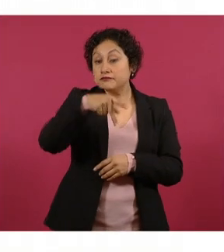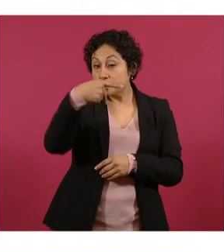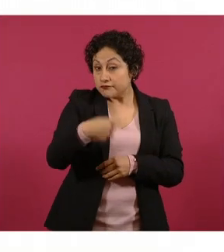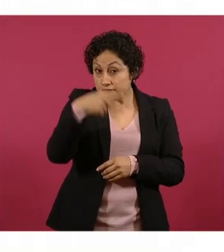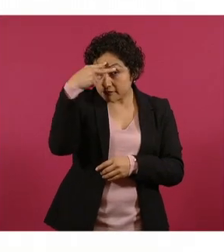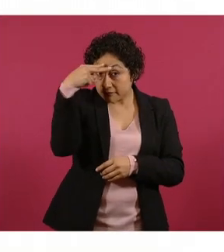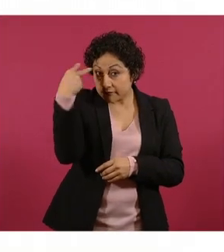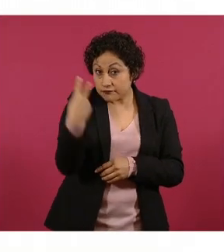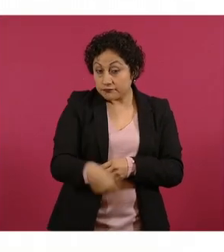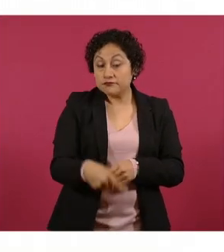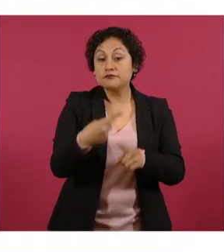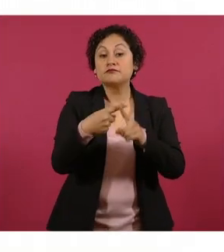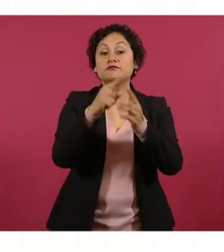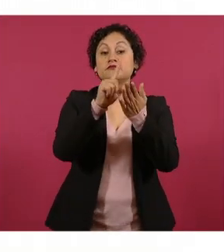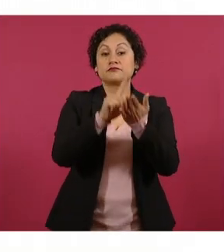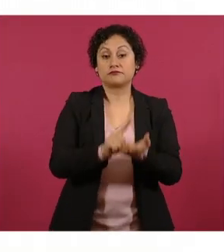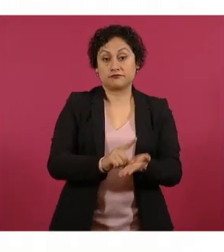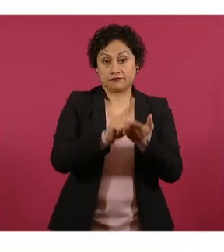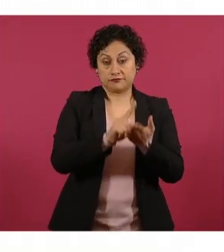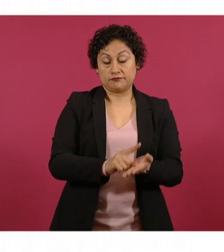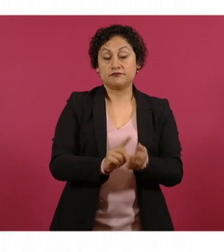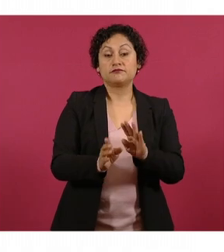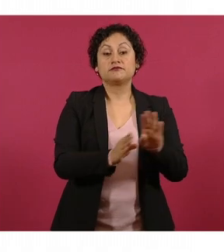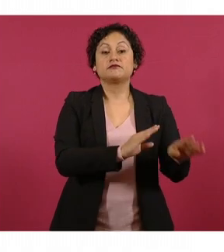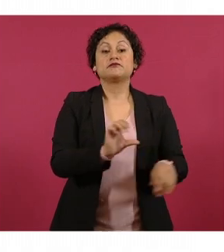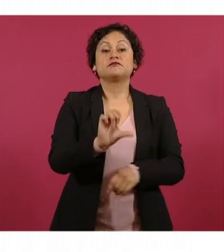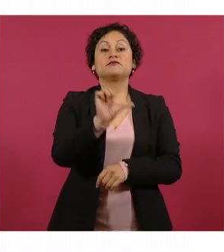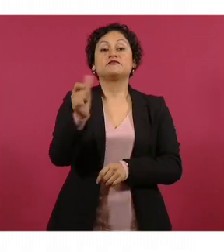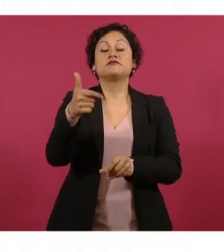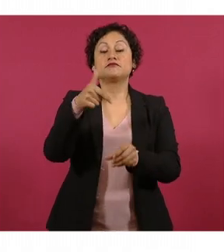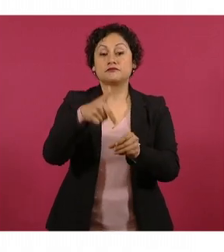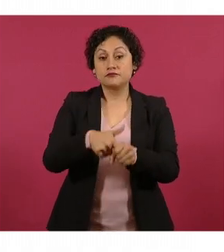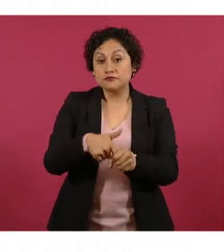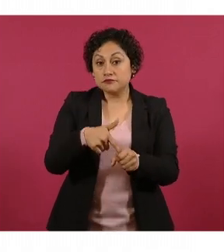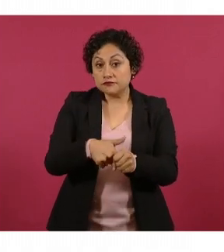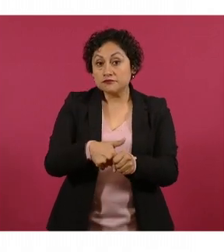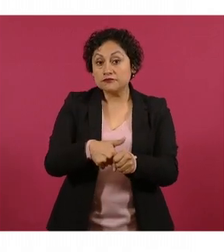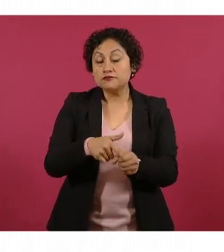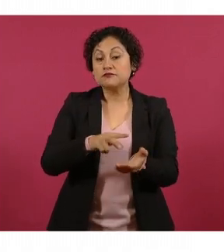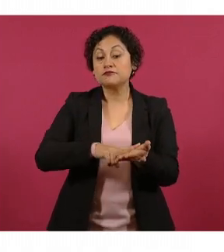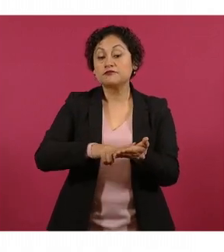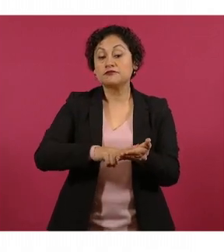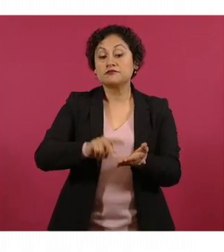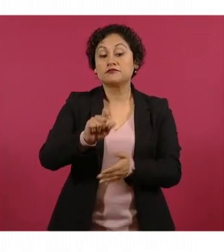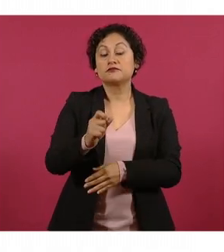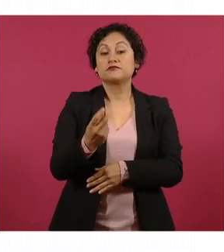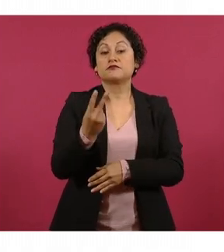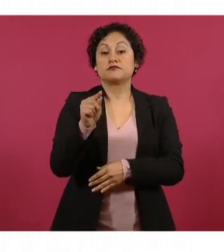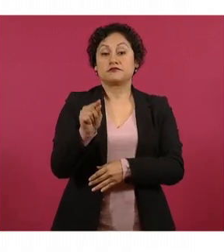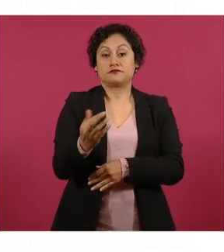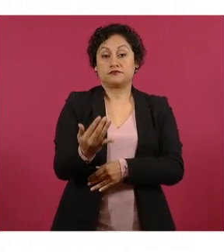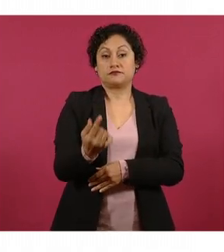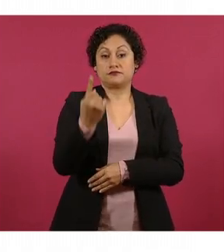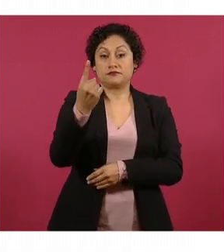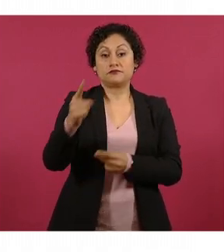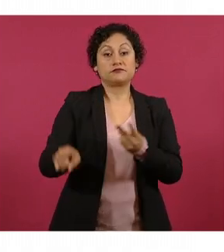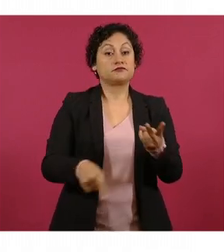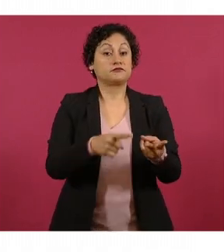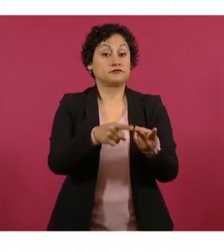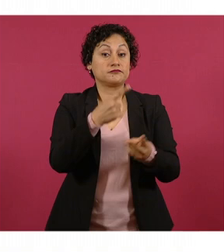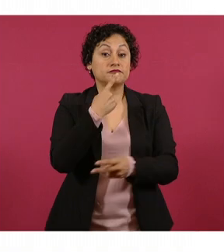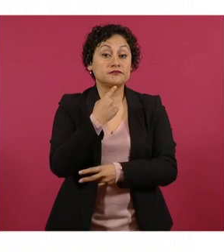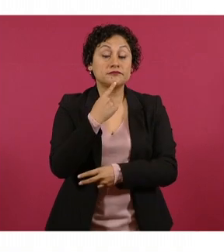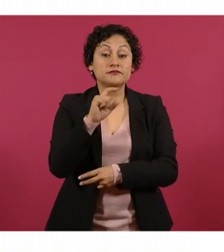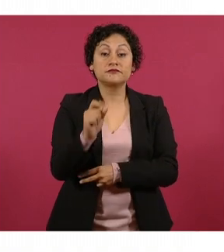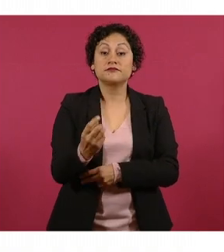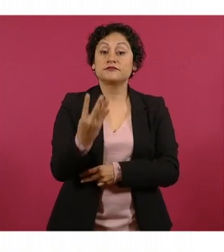por litro y en el caso de la gasolina regular, este estuvo a 22 pesos con 51 centavos. La gasolina premium,